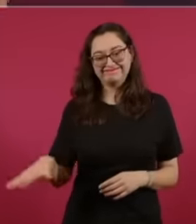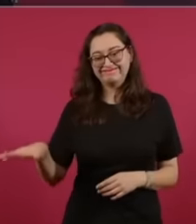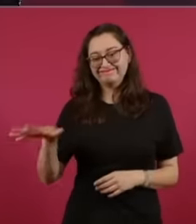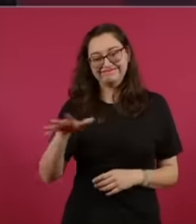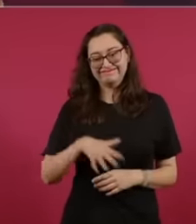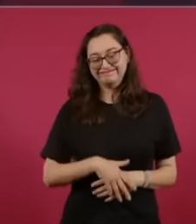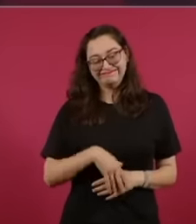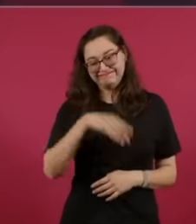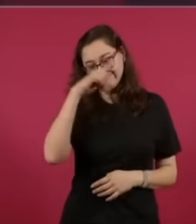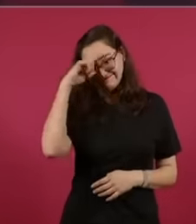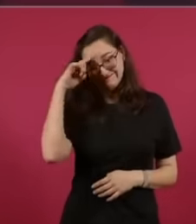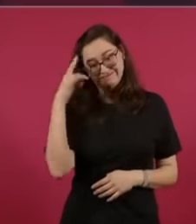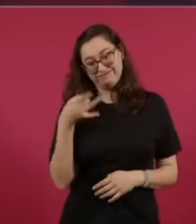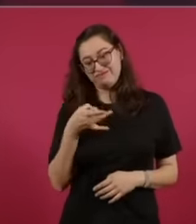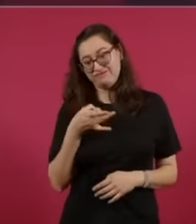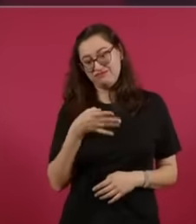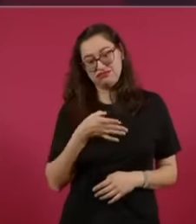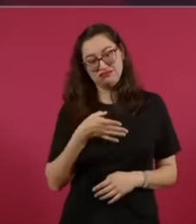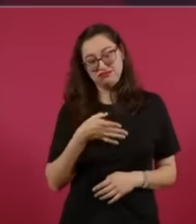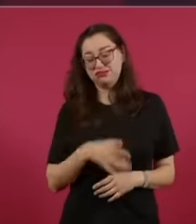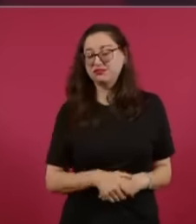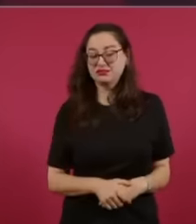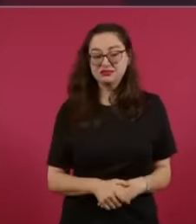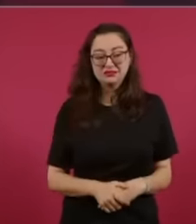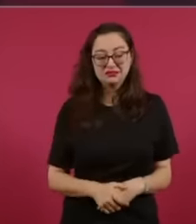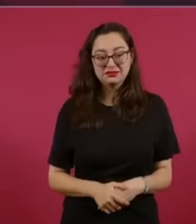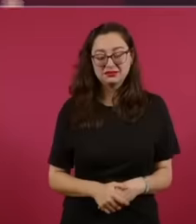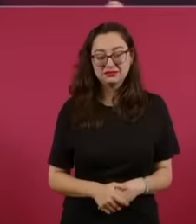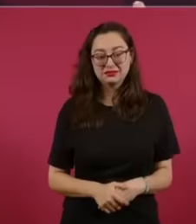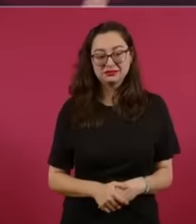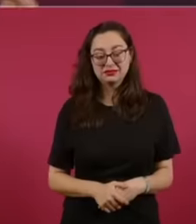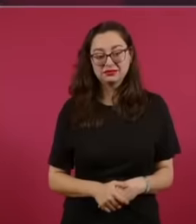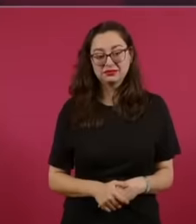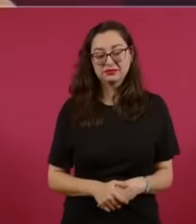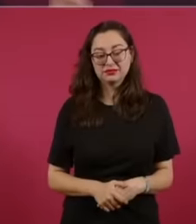Ya no funciona eso. A ver,